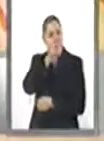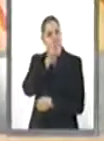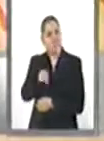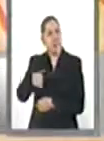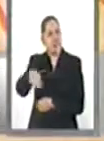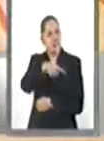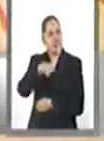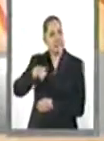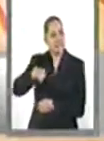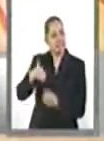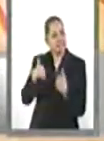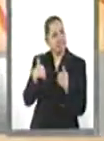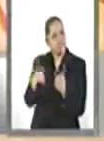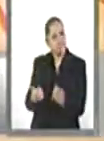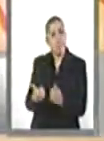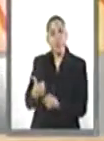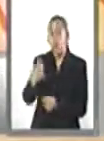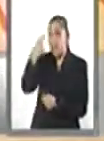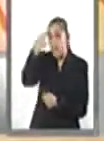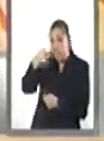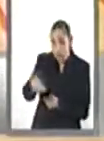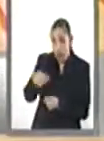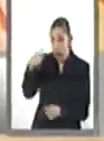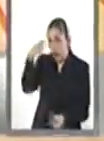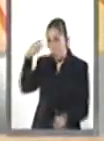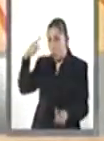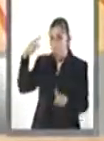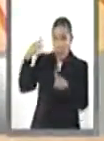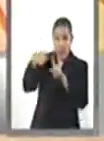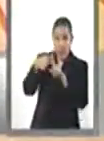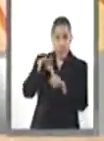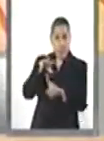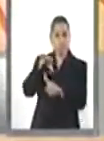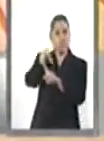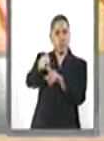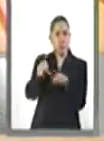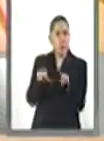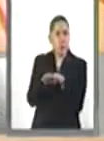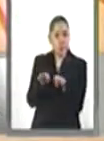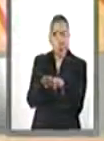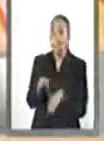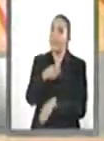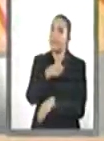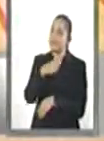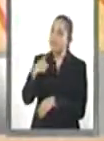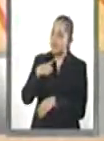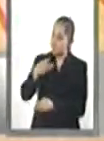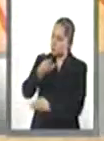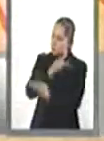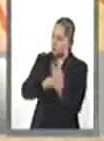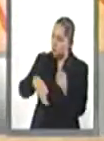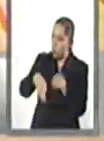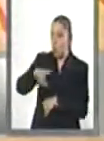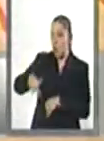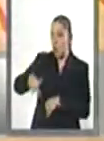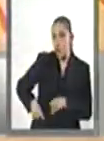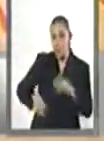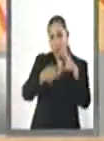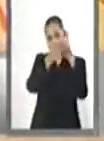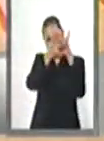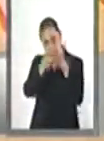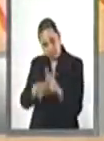estos objetivos es imprescindible una eficaz coordinación de todos los órdenes de